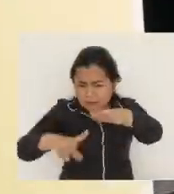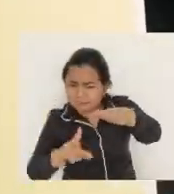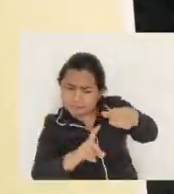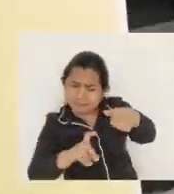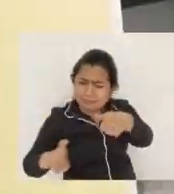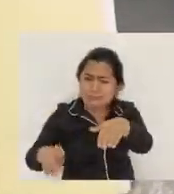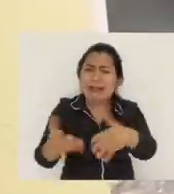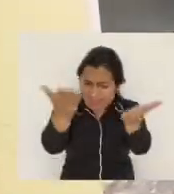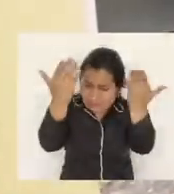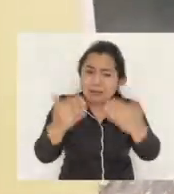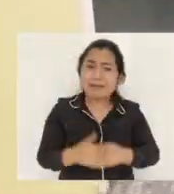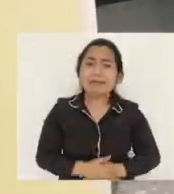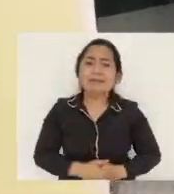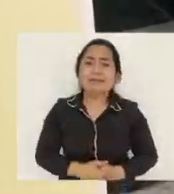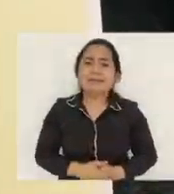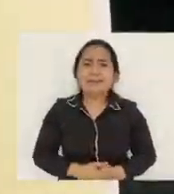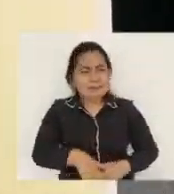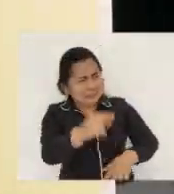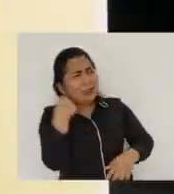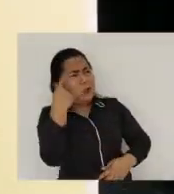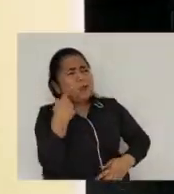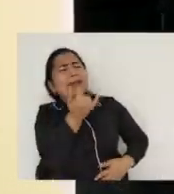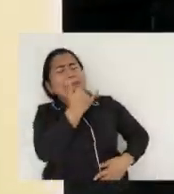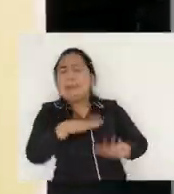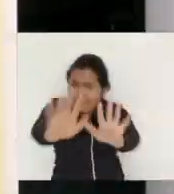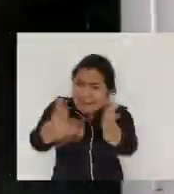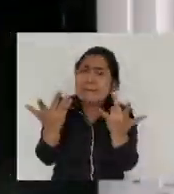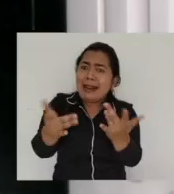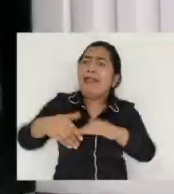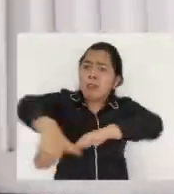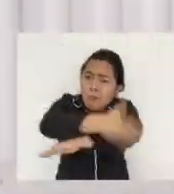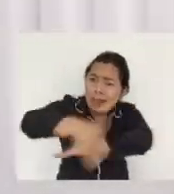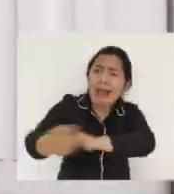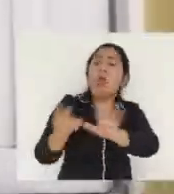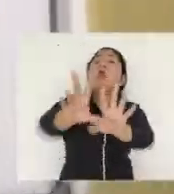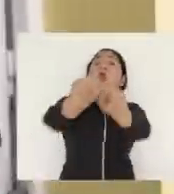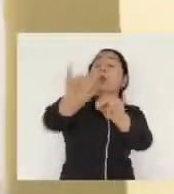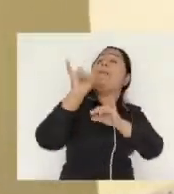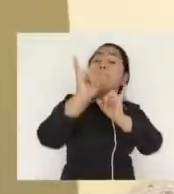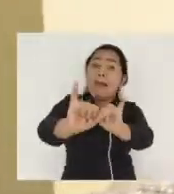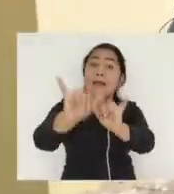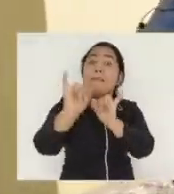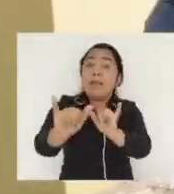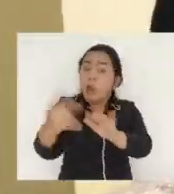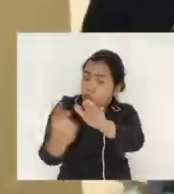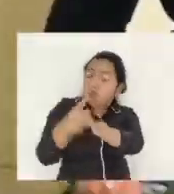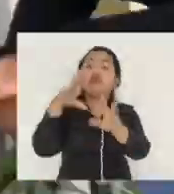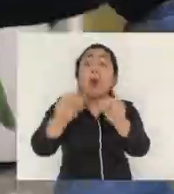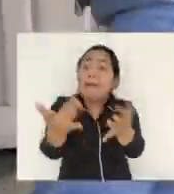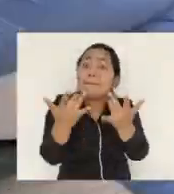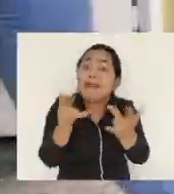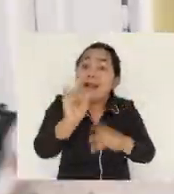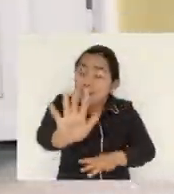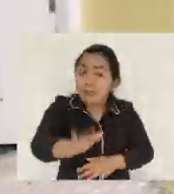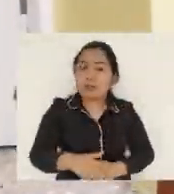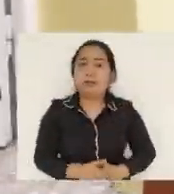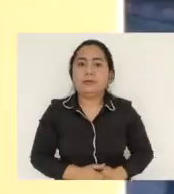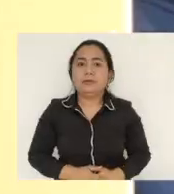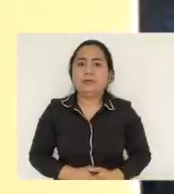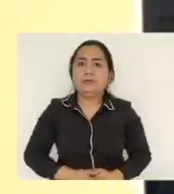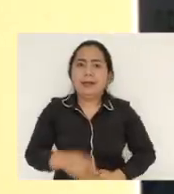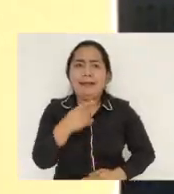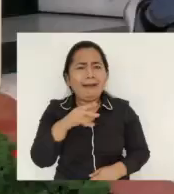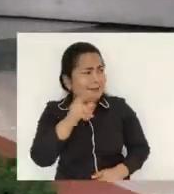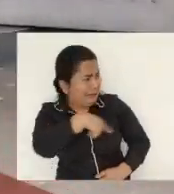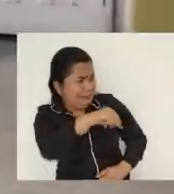¡Alza, alza, alza! ¡Alza, alza ese otro! ¡Ve! ¡Te coge, ve! ¡Espérate, ve! ¡Vos vienes de la calle! ¡No, espérate! ¡Y no vas a entrar! ¡Ve! ¡Espérate, espérate!